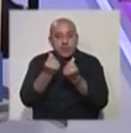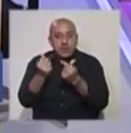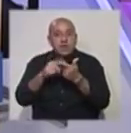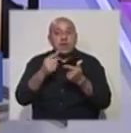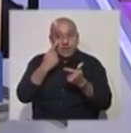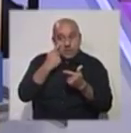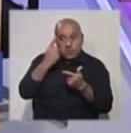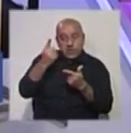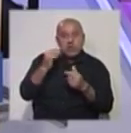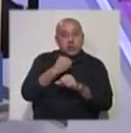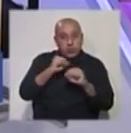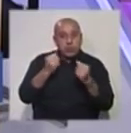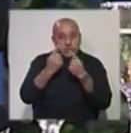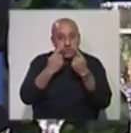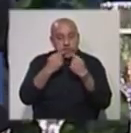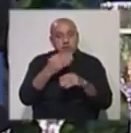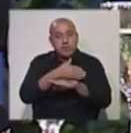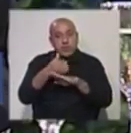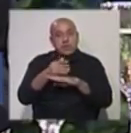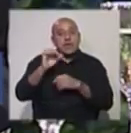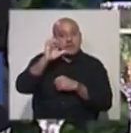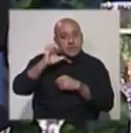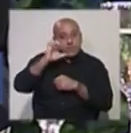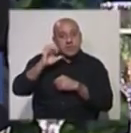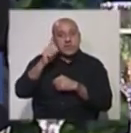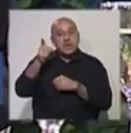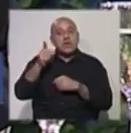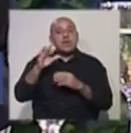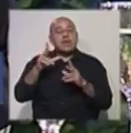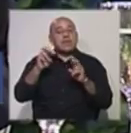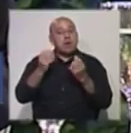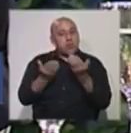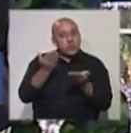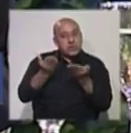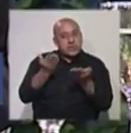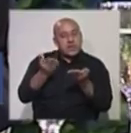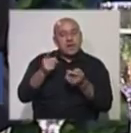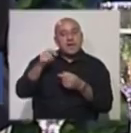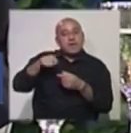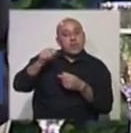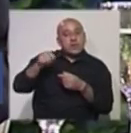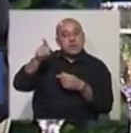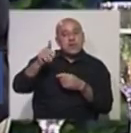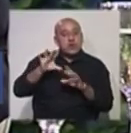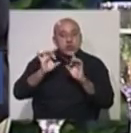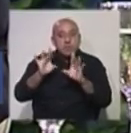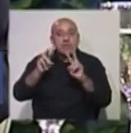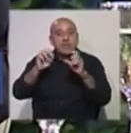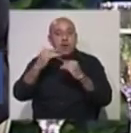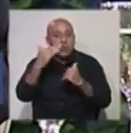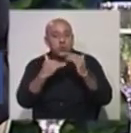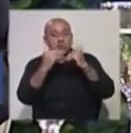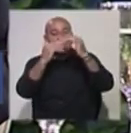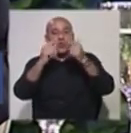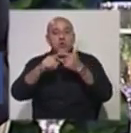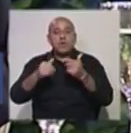lo podemos hablar después, que las empresas que están cuestionadas por la justicia son solo empresas vinculadas a la construcción, al